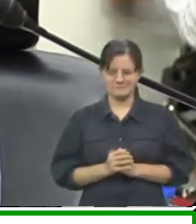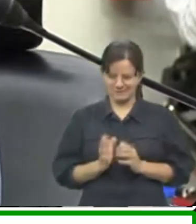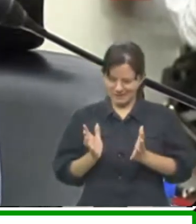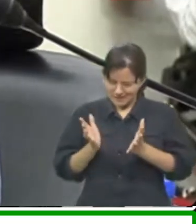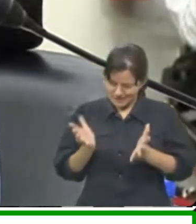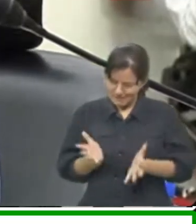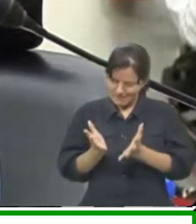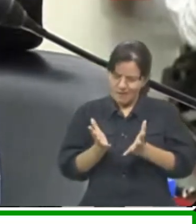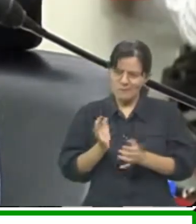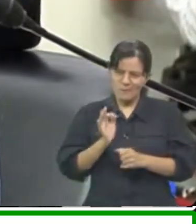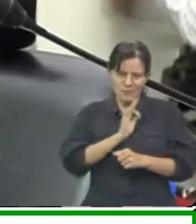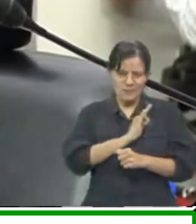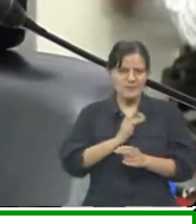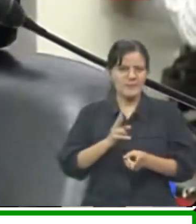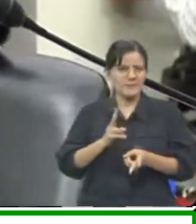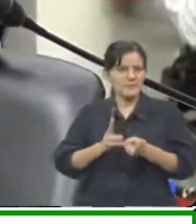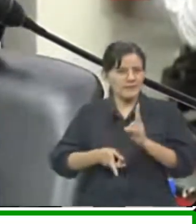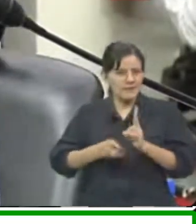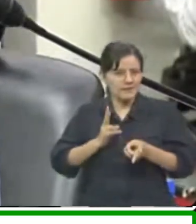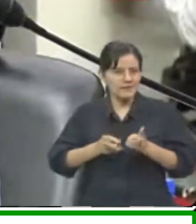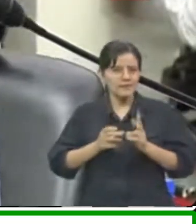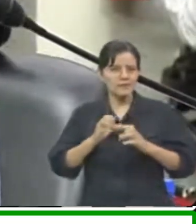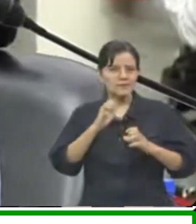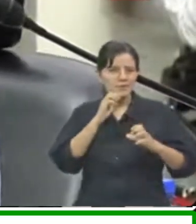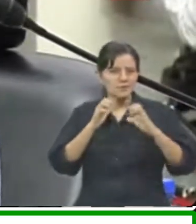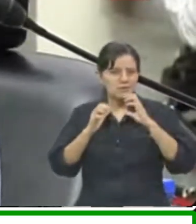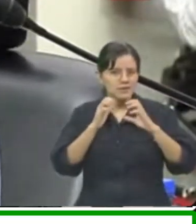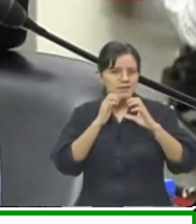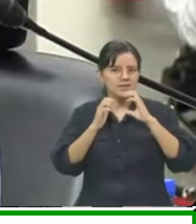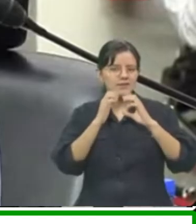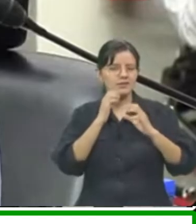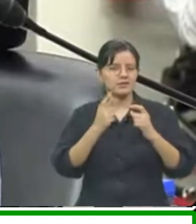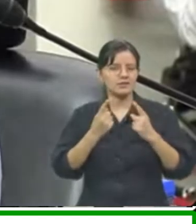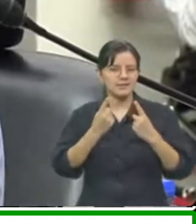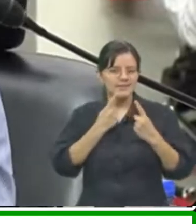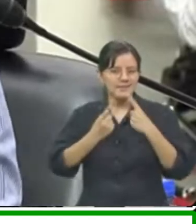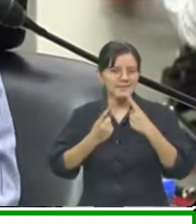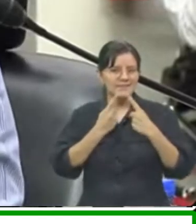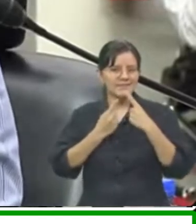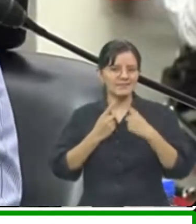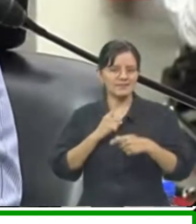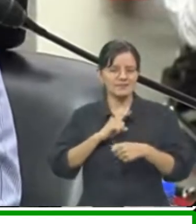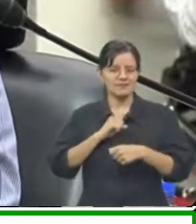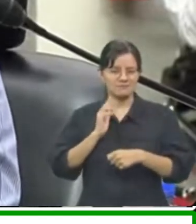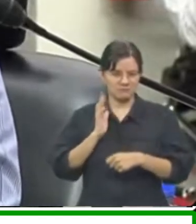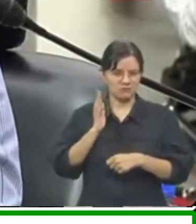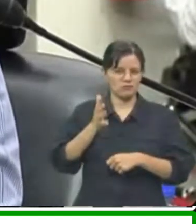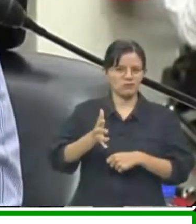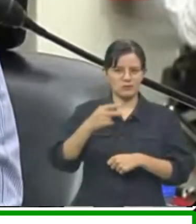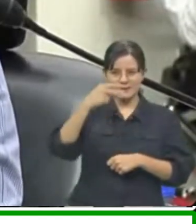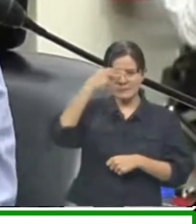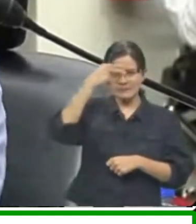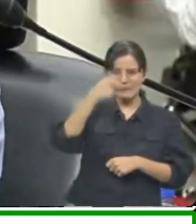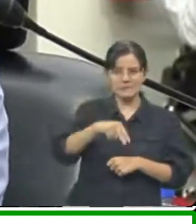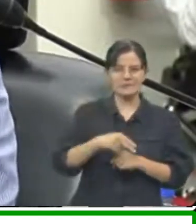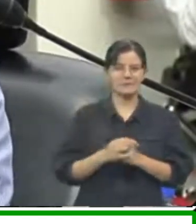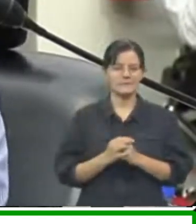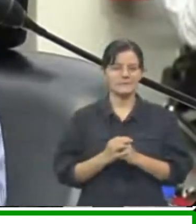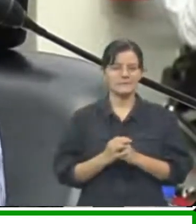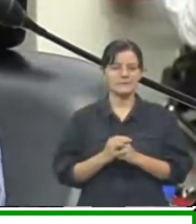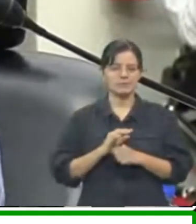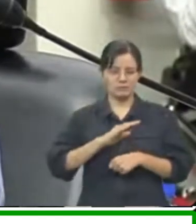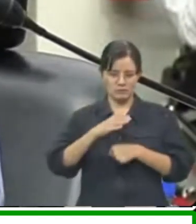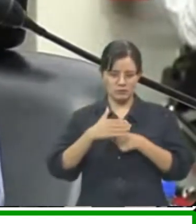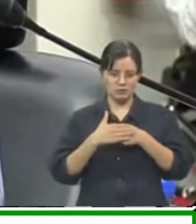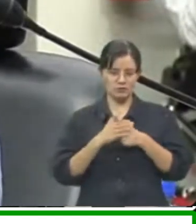diálogo, comunicación y debate sobre lo que viene en el país, sobre las